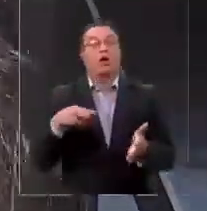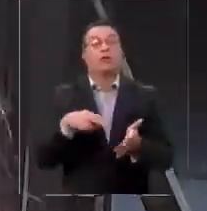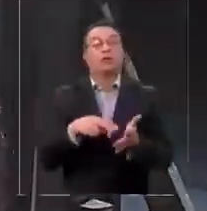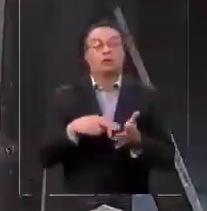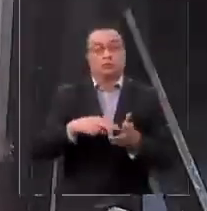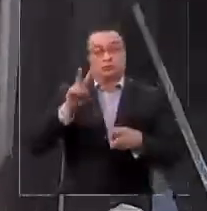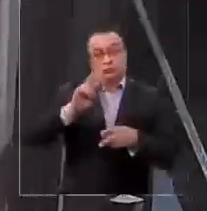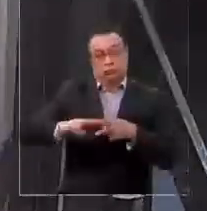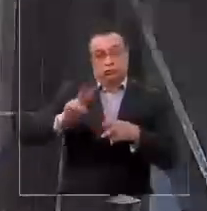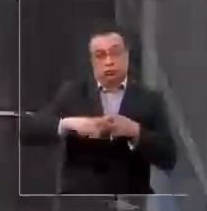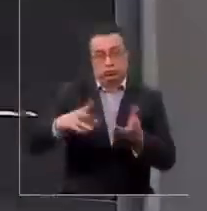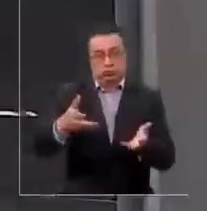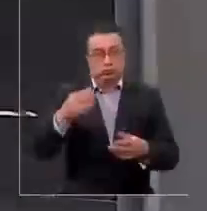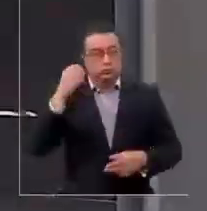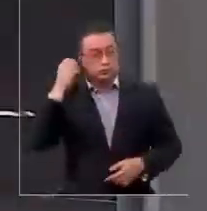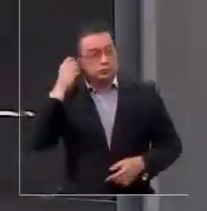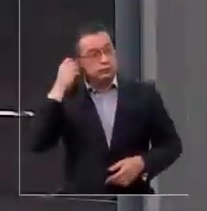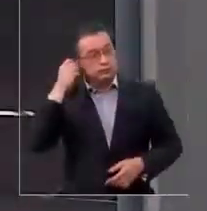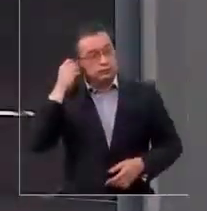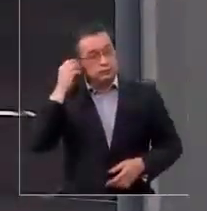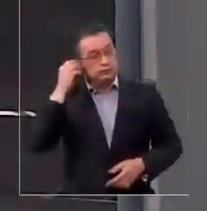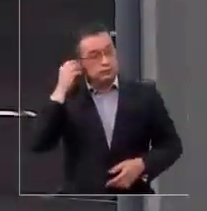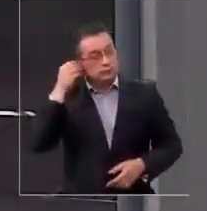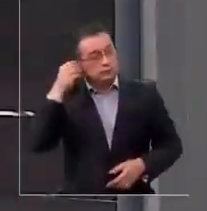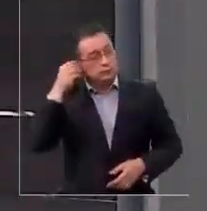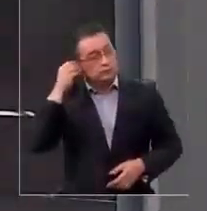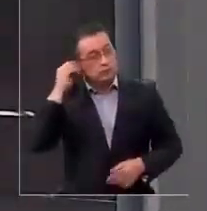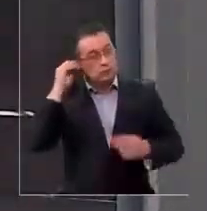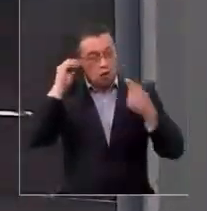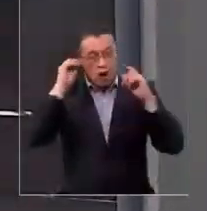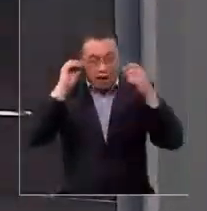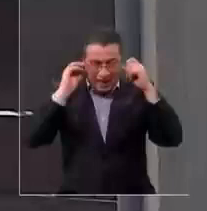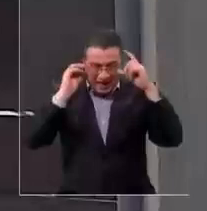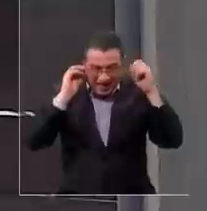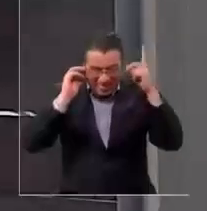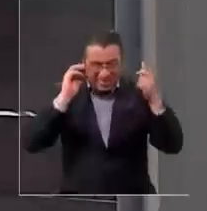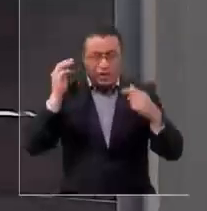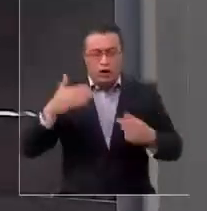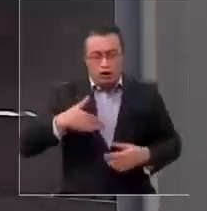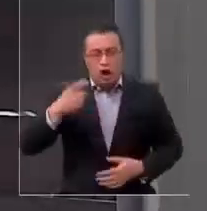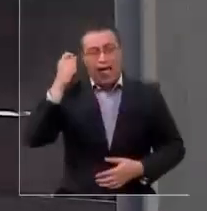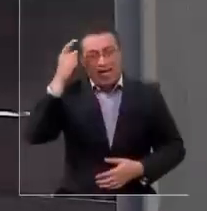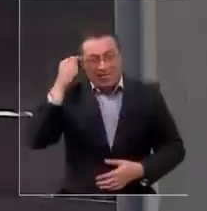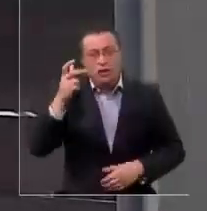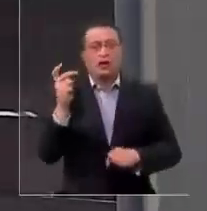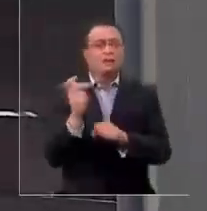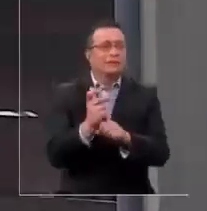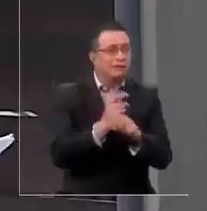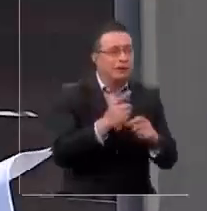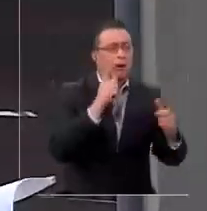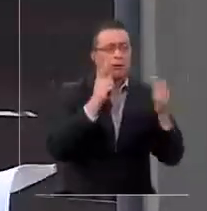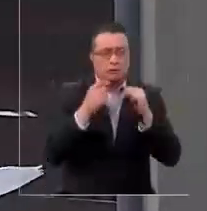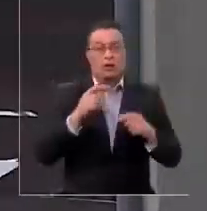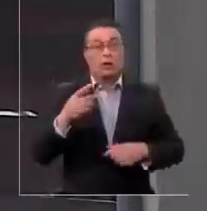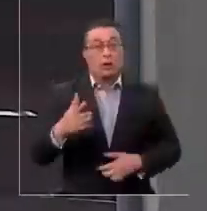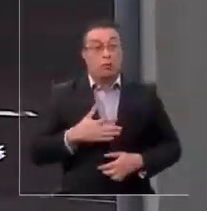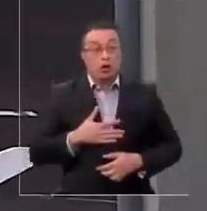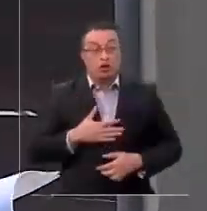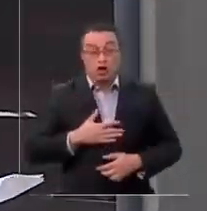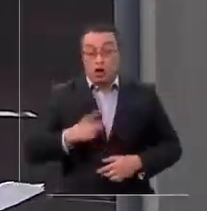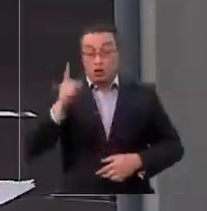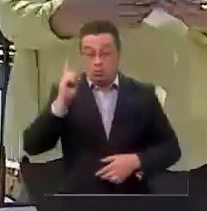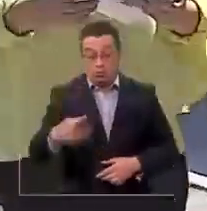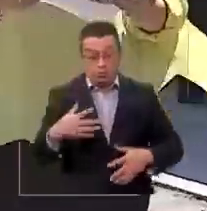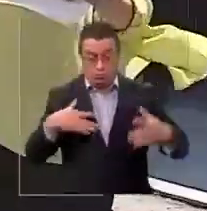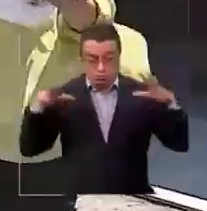una resolución. Yo entiendo todo el tema de la delincuencia y todo, pero nosotros no podemos tomar nosotros mismos las armas